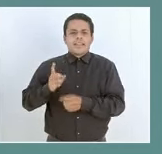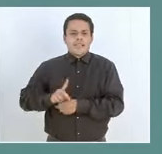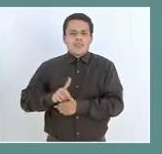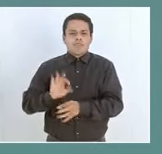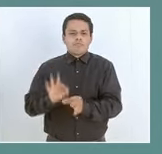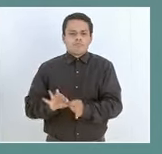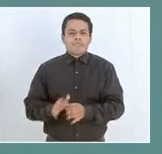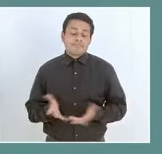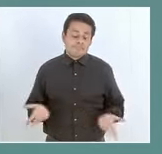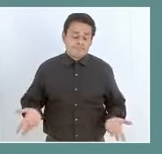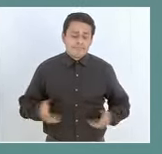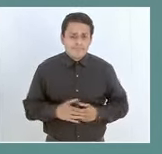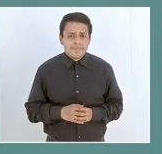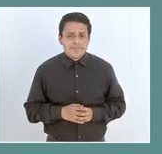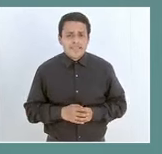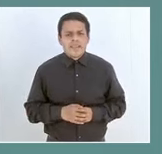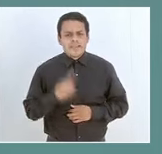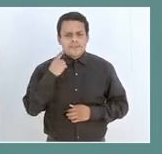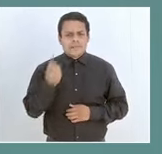Entonces,